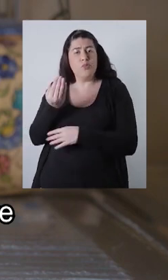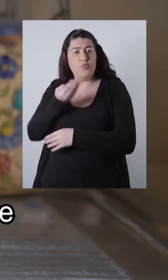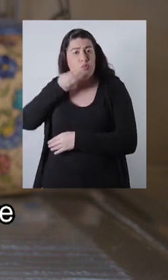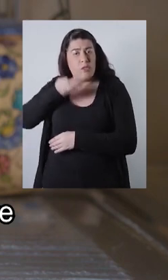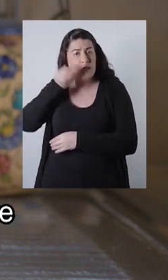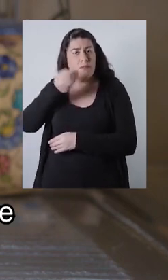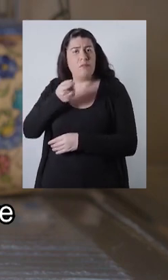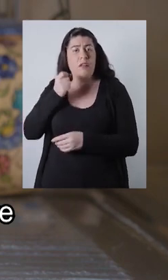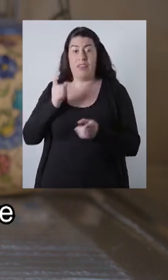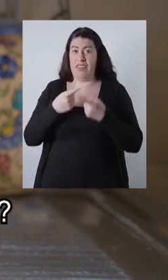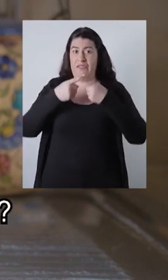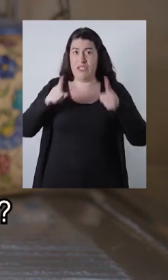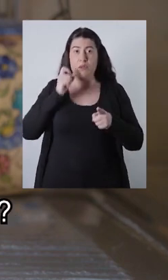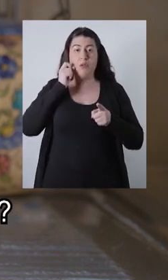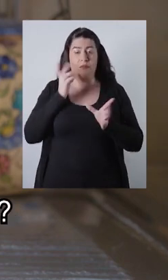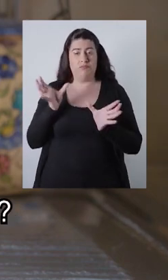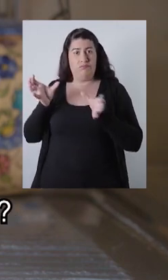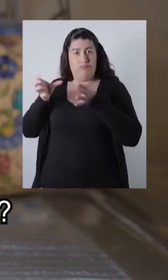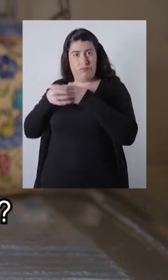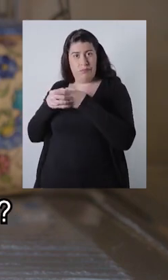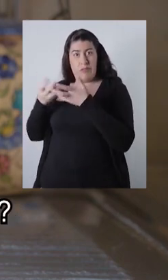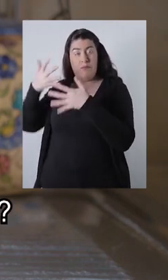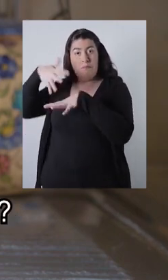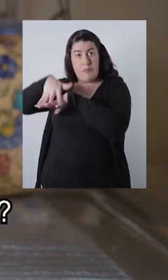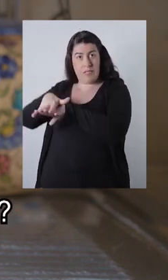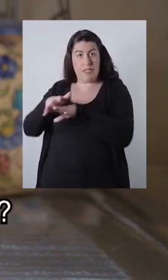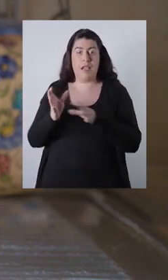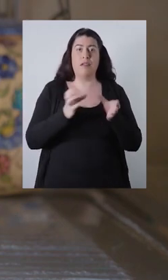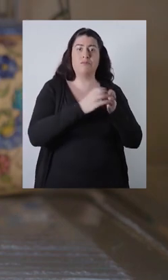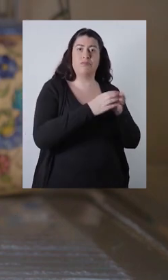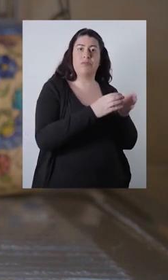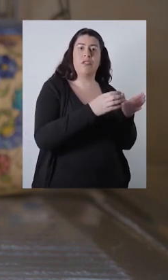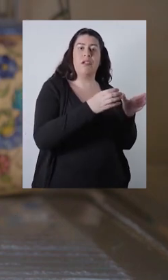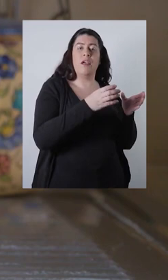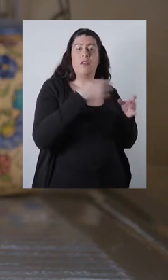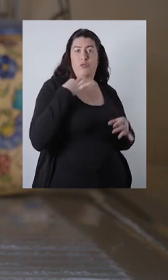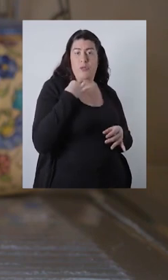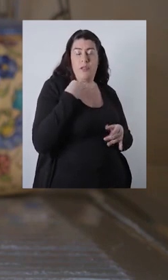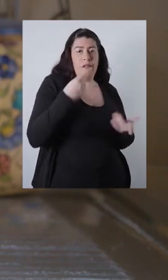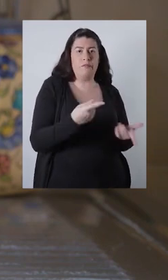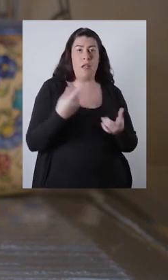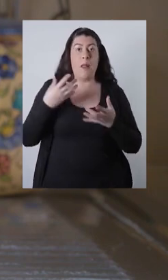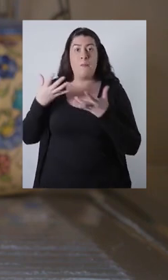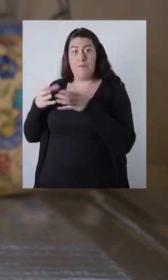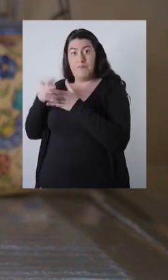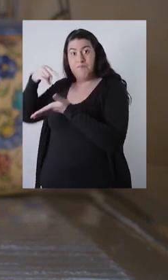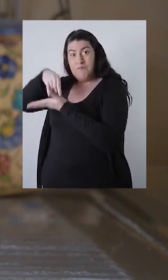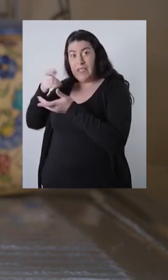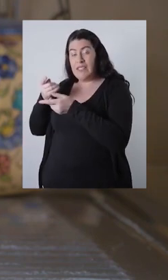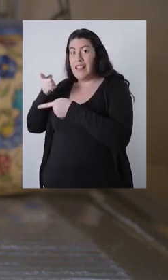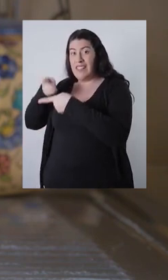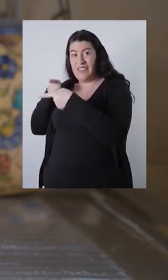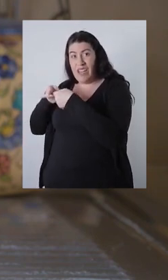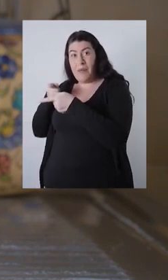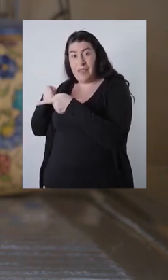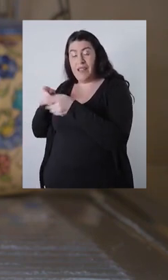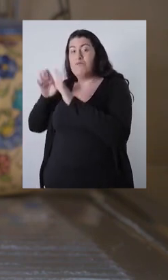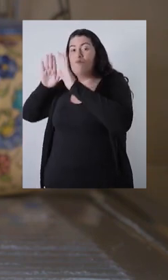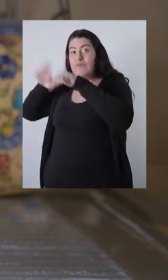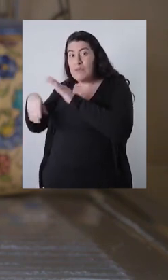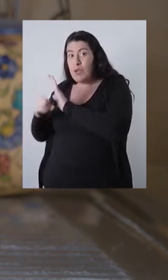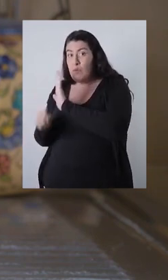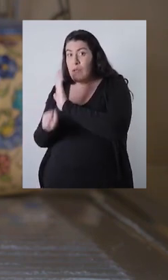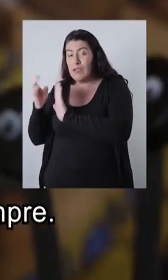Muchacha, ¿cuál es la diferencia entre la convención mixta y la constitucional? La mixta significa que la mitad de los que escribirían la